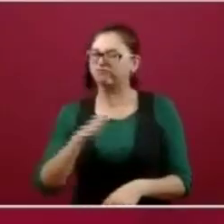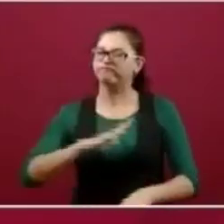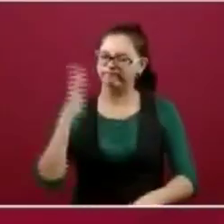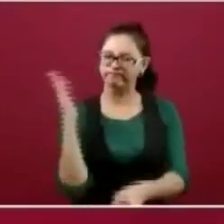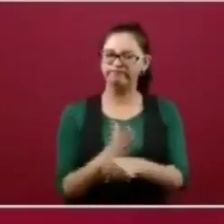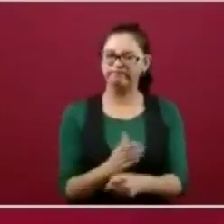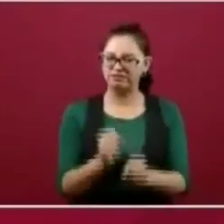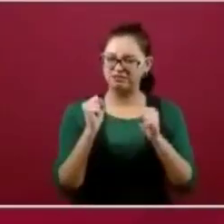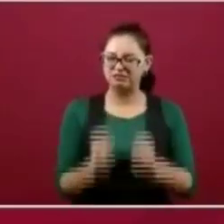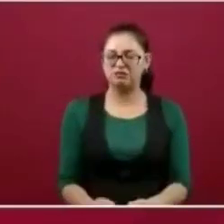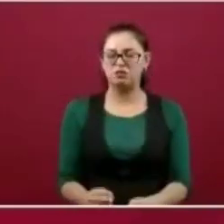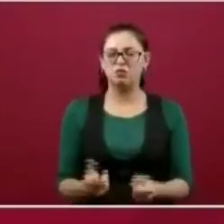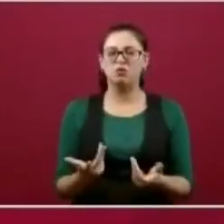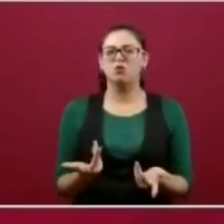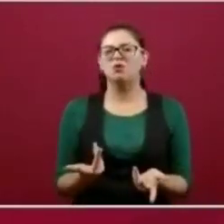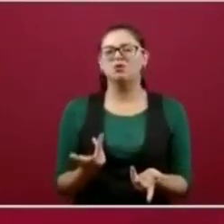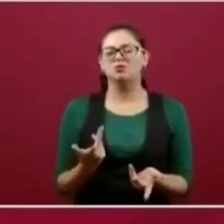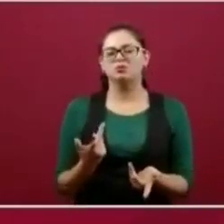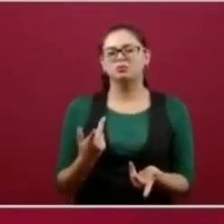no vayan a pensar